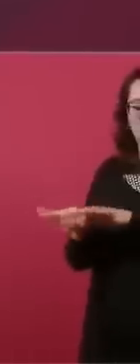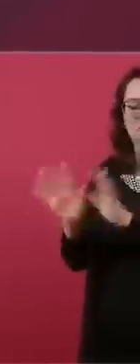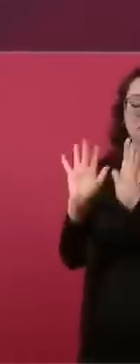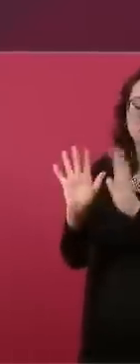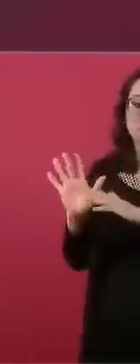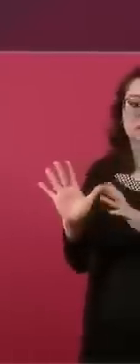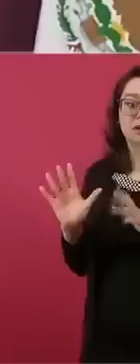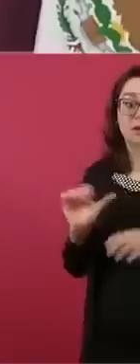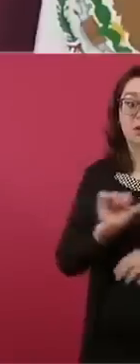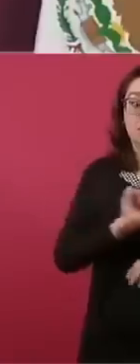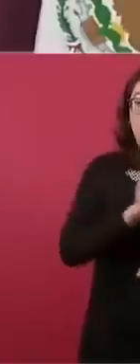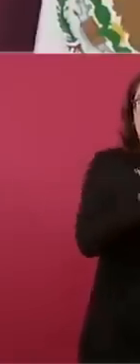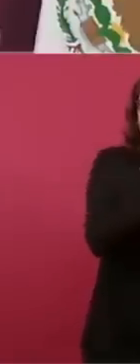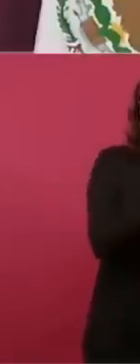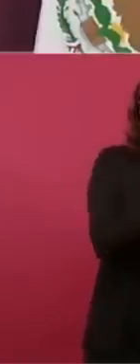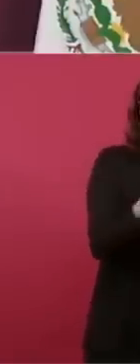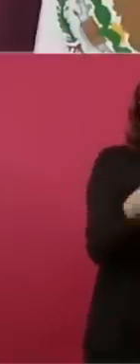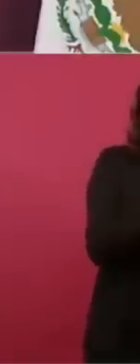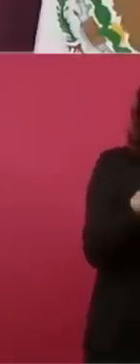mercenarios, ¿no?